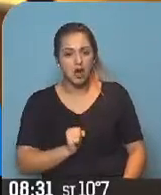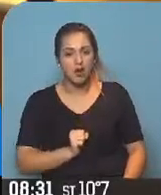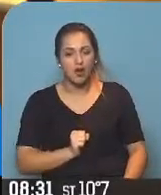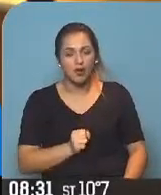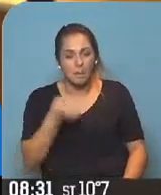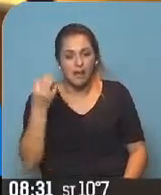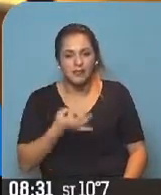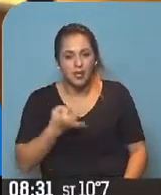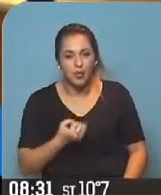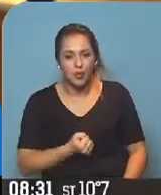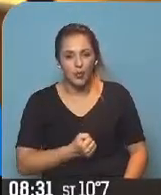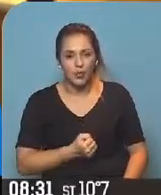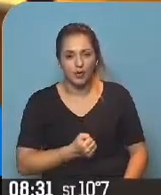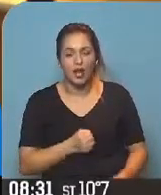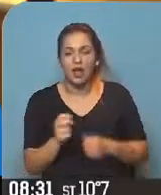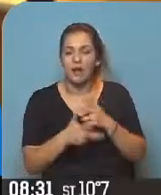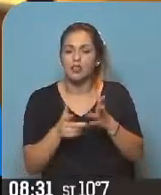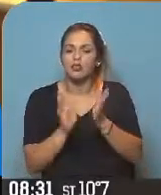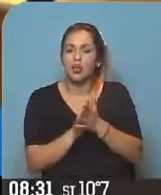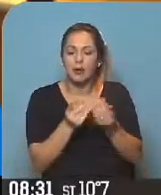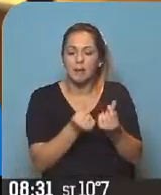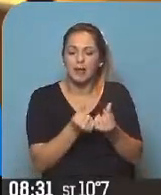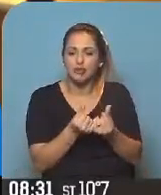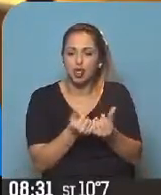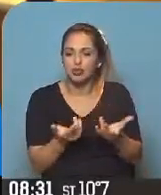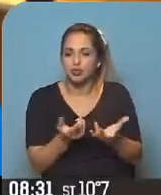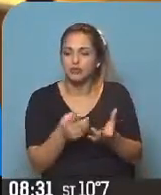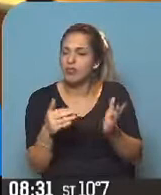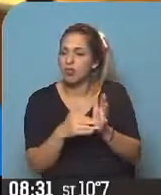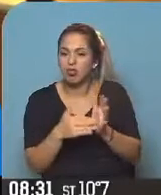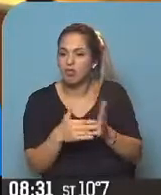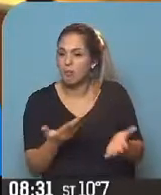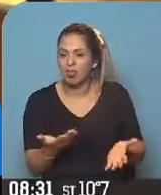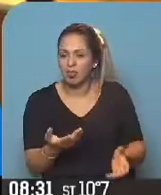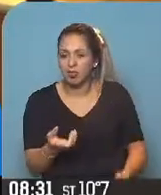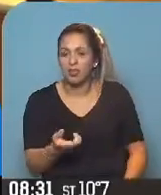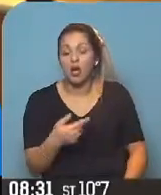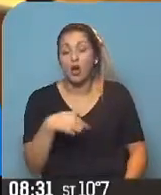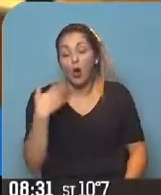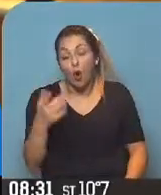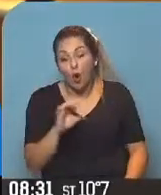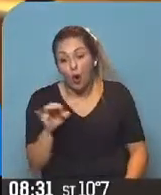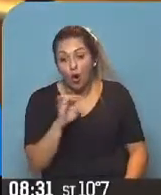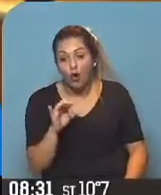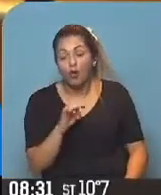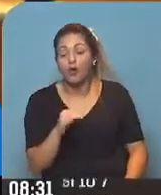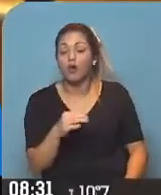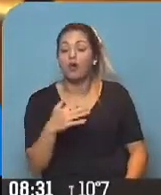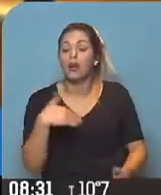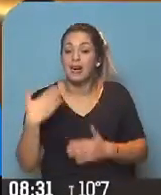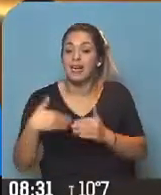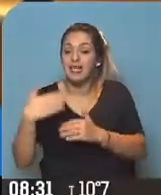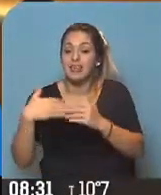seguro salvo que a medida que avanza el tiempo se vaya corrigiendo ese derecho y se lo aumente si es